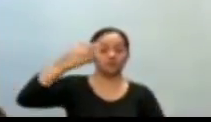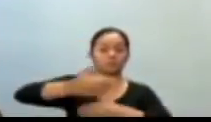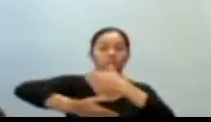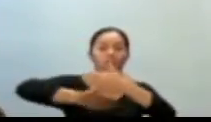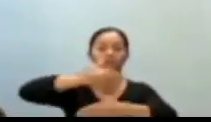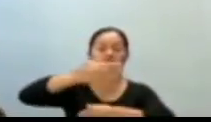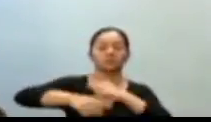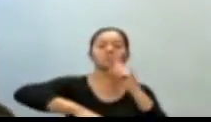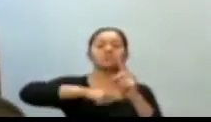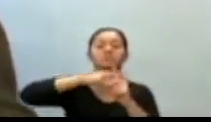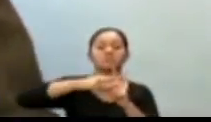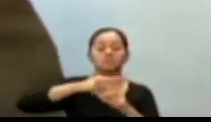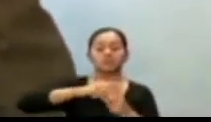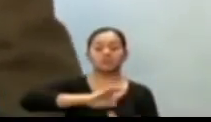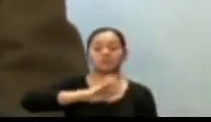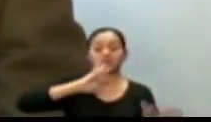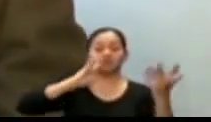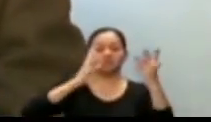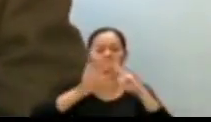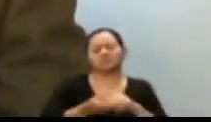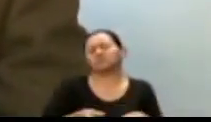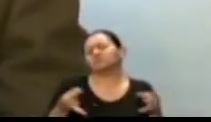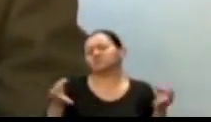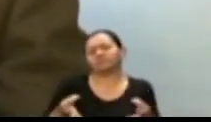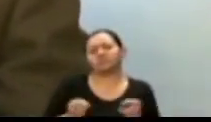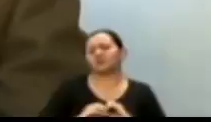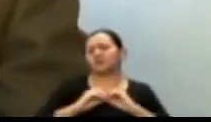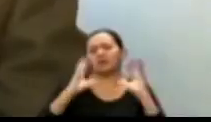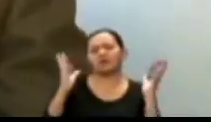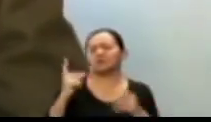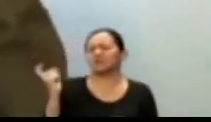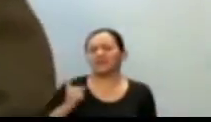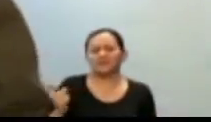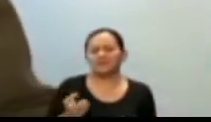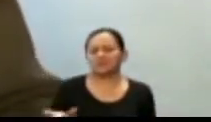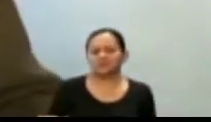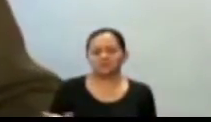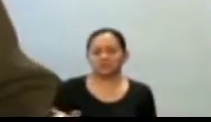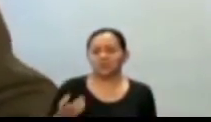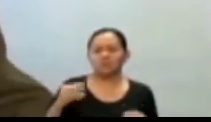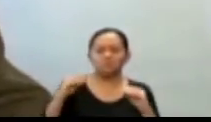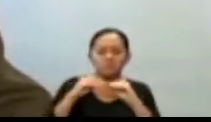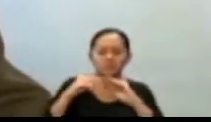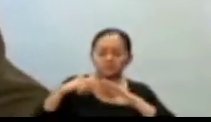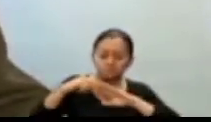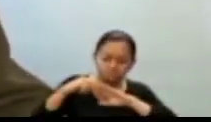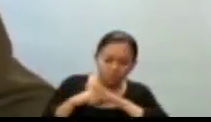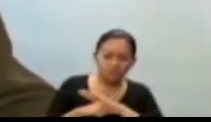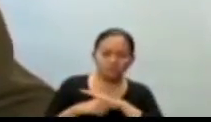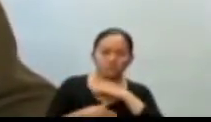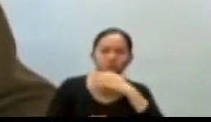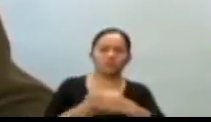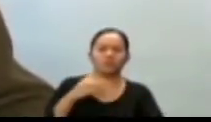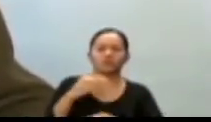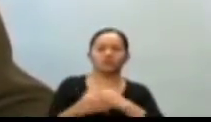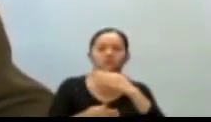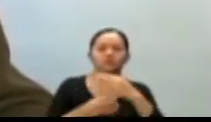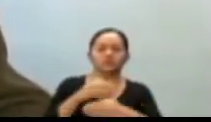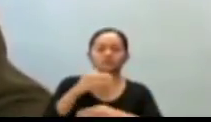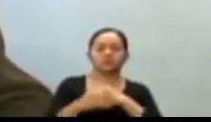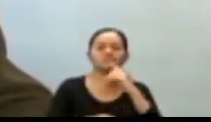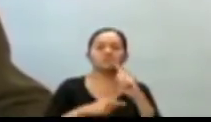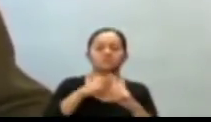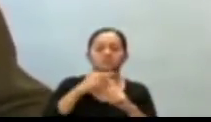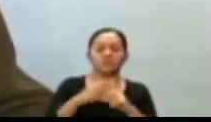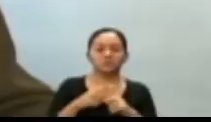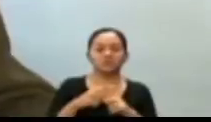y un gobierno revolucionario, o sea, son absolutamente necesarias para ir profundizando nuestro proceso, blindándolo